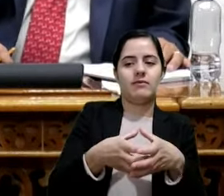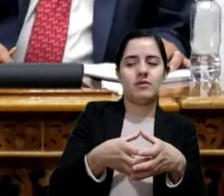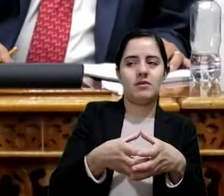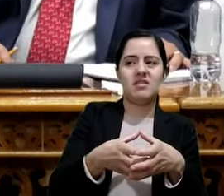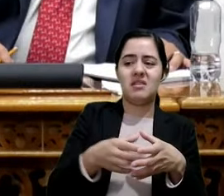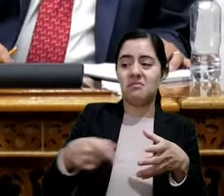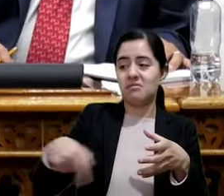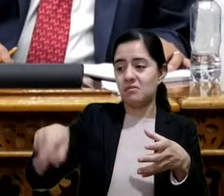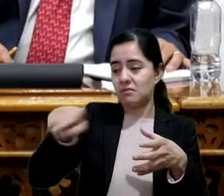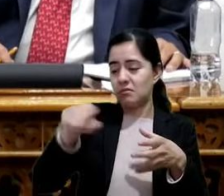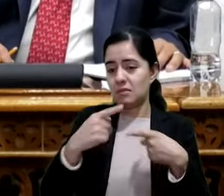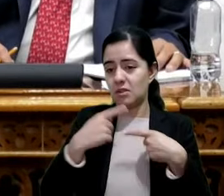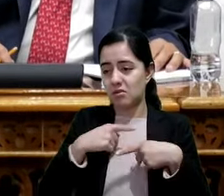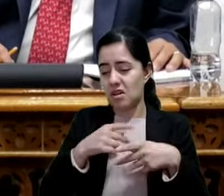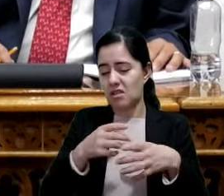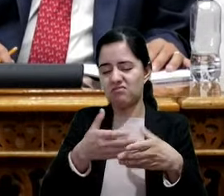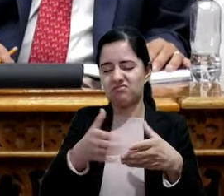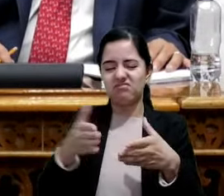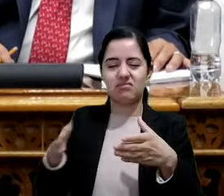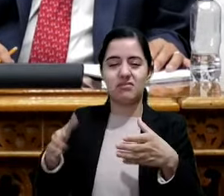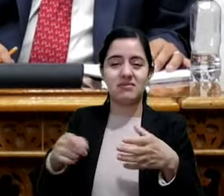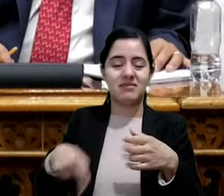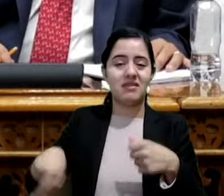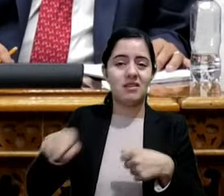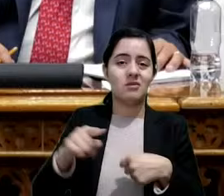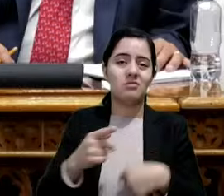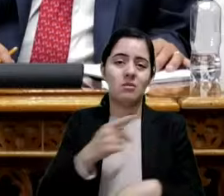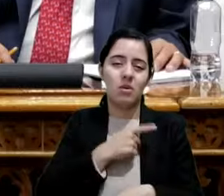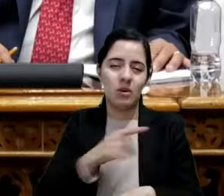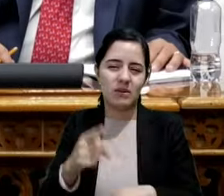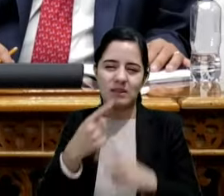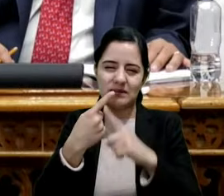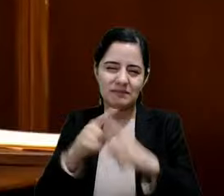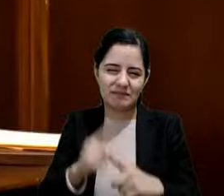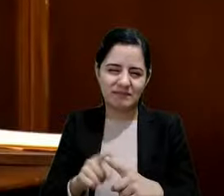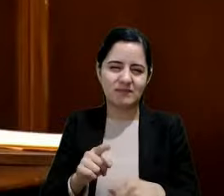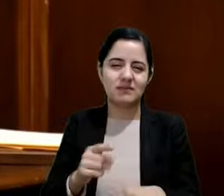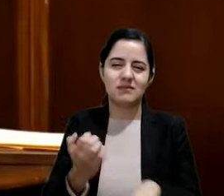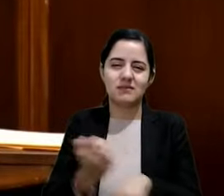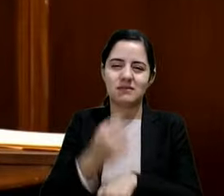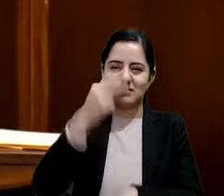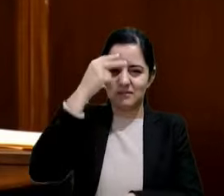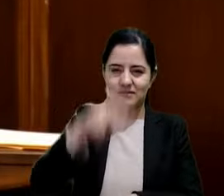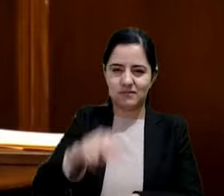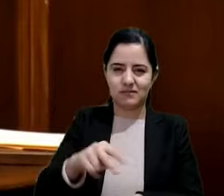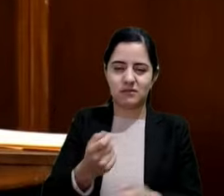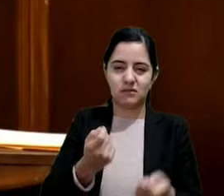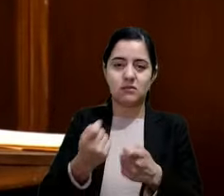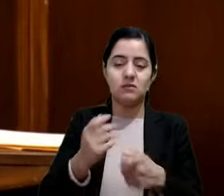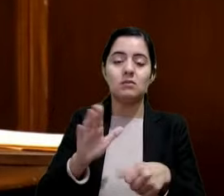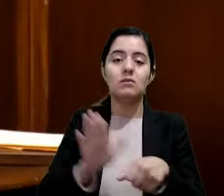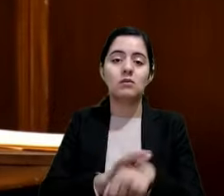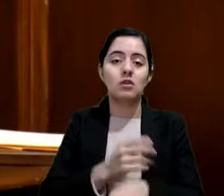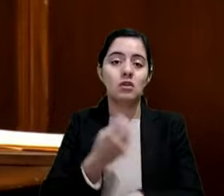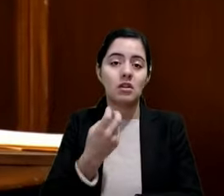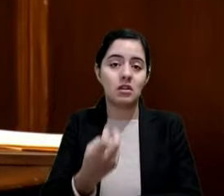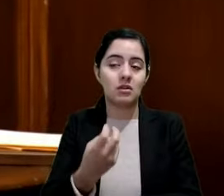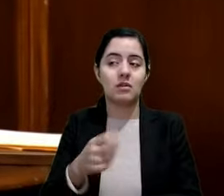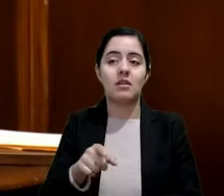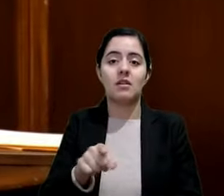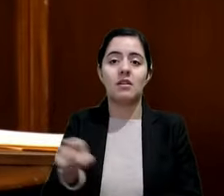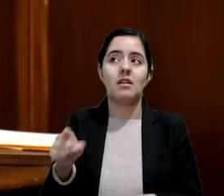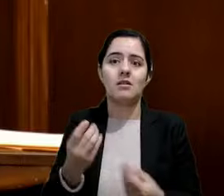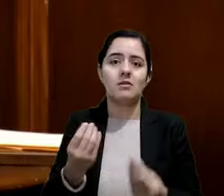durante 94 años en nuestro Estado de México. Por eso tenemos generaciones perdidas a causa